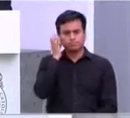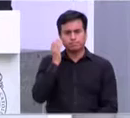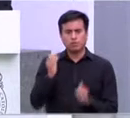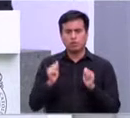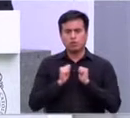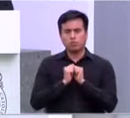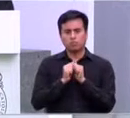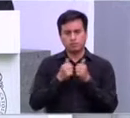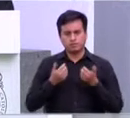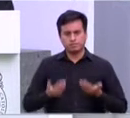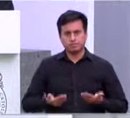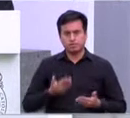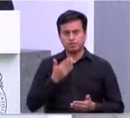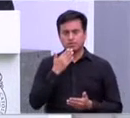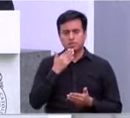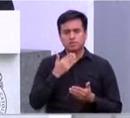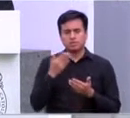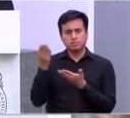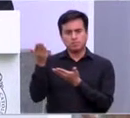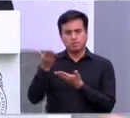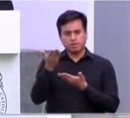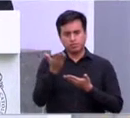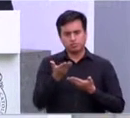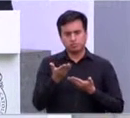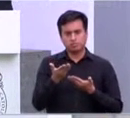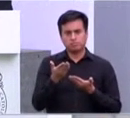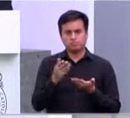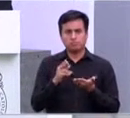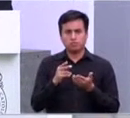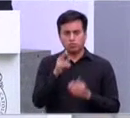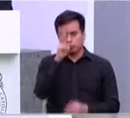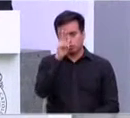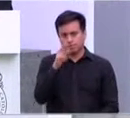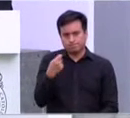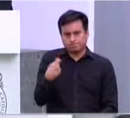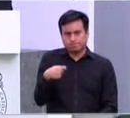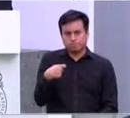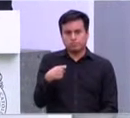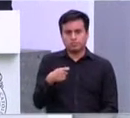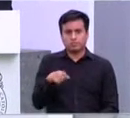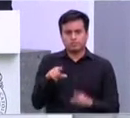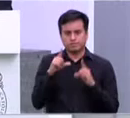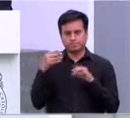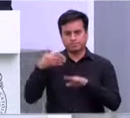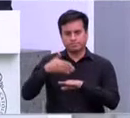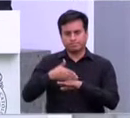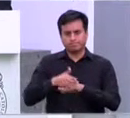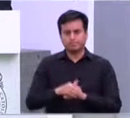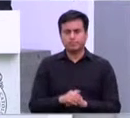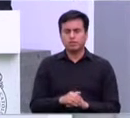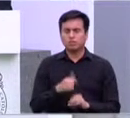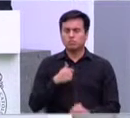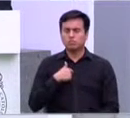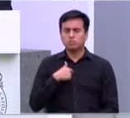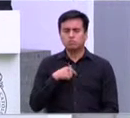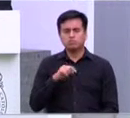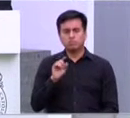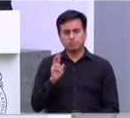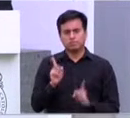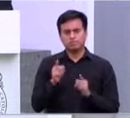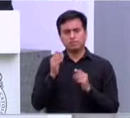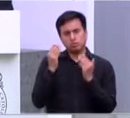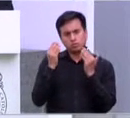acompañan y a los invitados que nos honran con su presencia no dejo de saludar